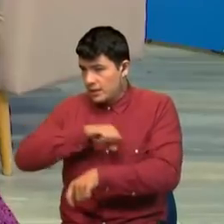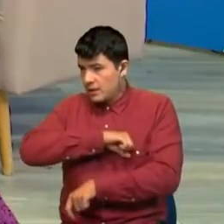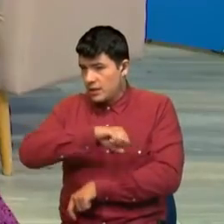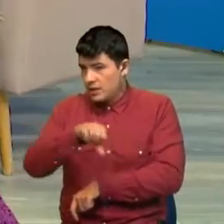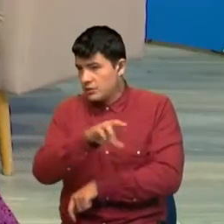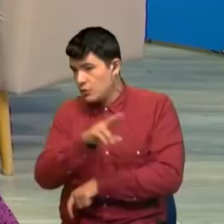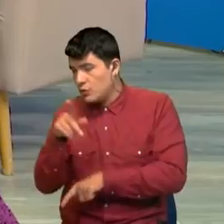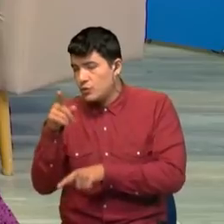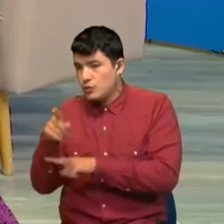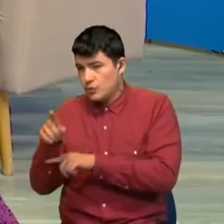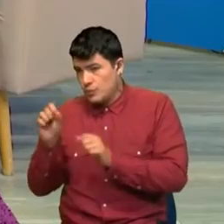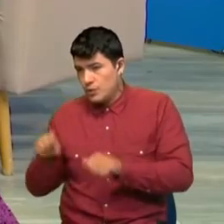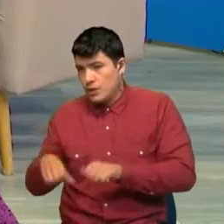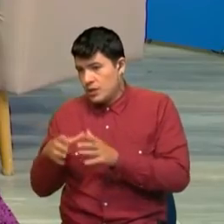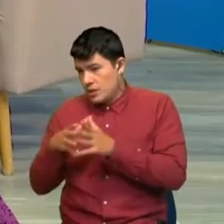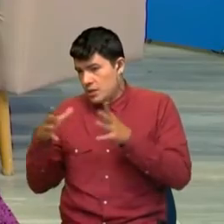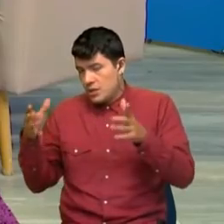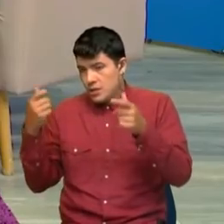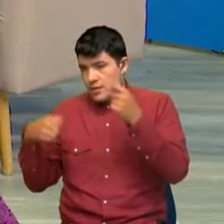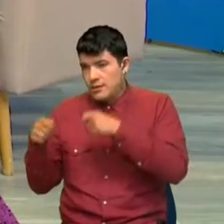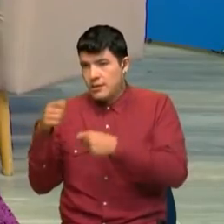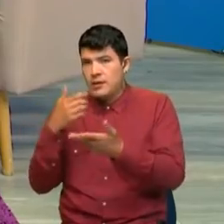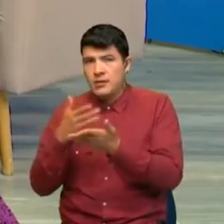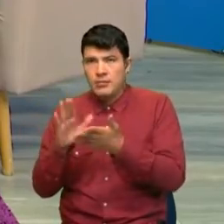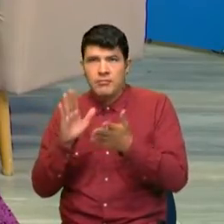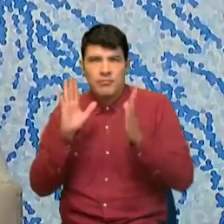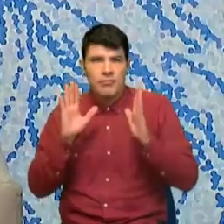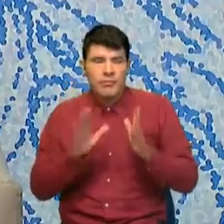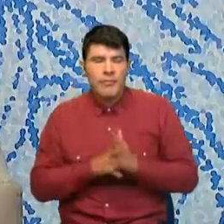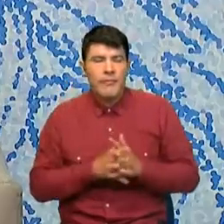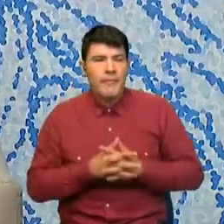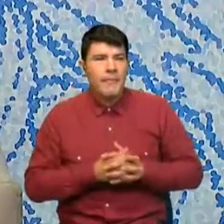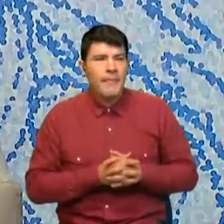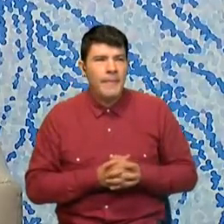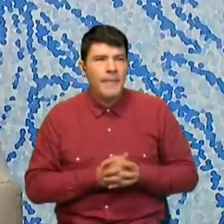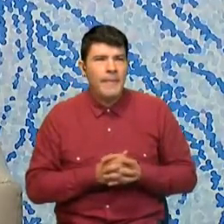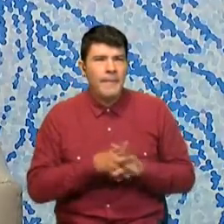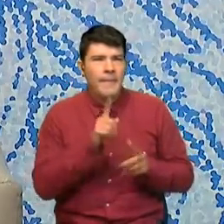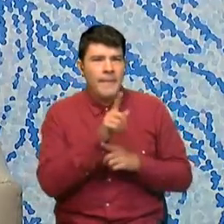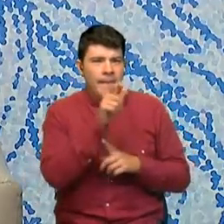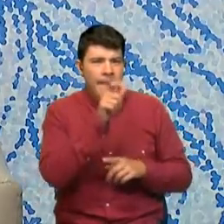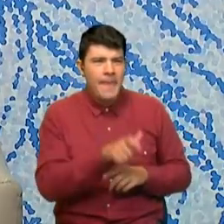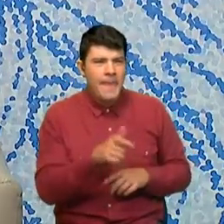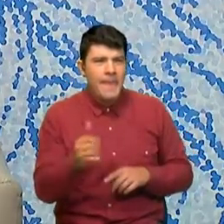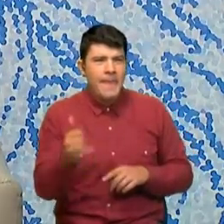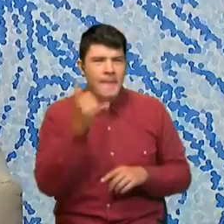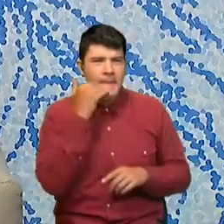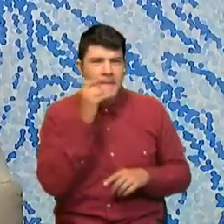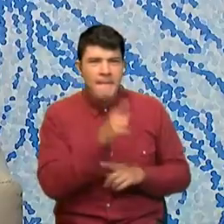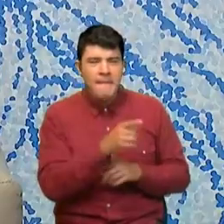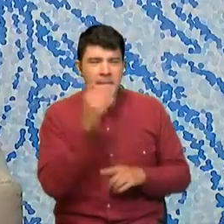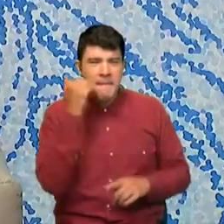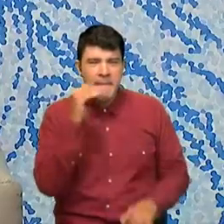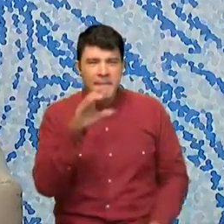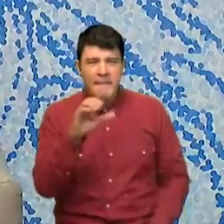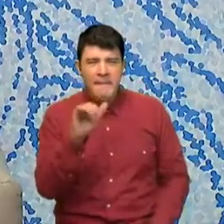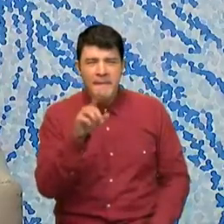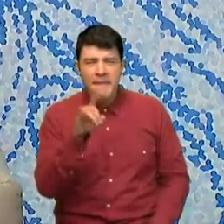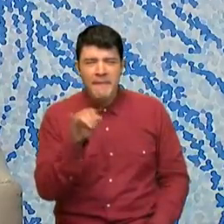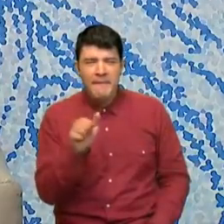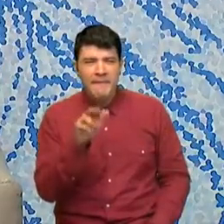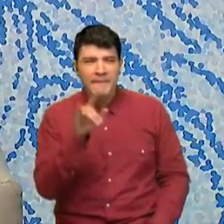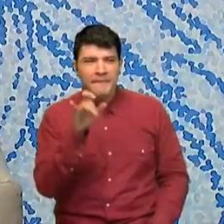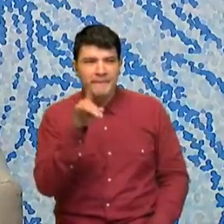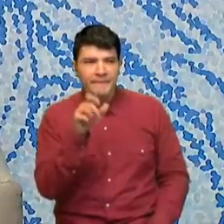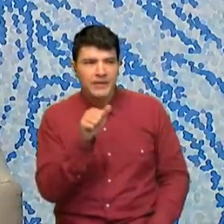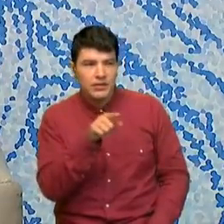para entre ellos acrecentar. Pueden pactar y pueden vender y comprar, listo. Tenemos llamada, la señora Claudia Rueda, buenas tardes, señora